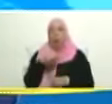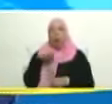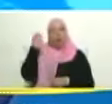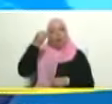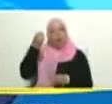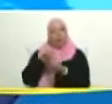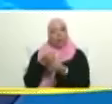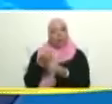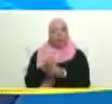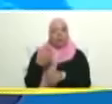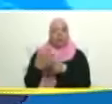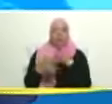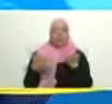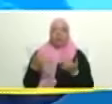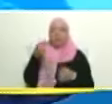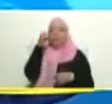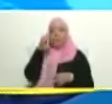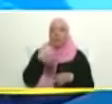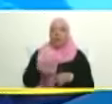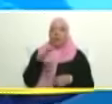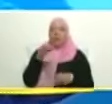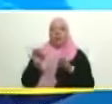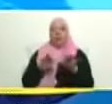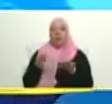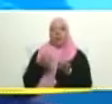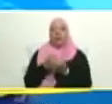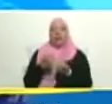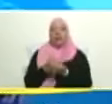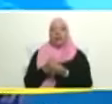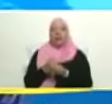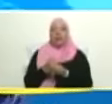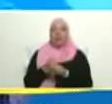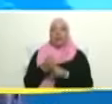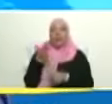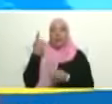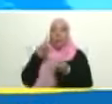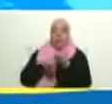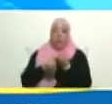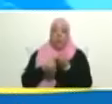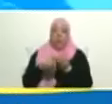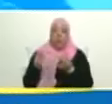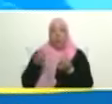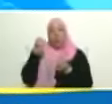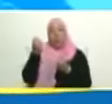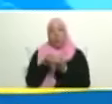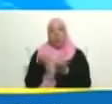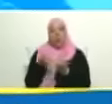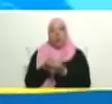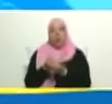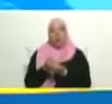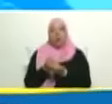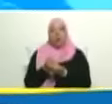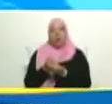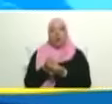ahí llegando. Vamos a preparar una patrulla para llegar Silly y yo dándole a la patrulla.